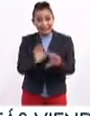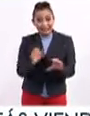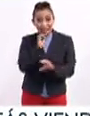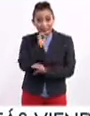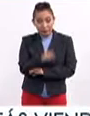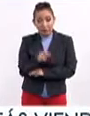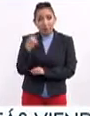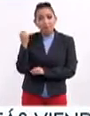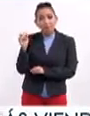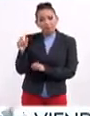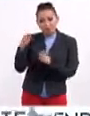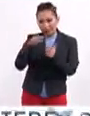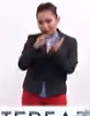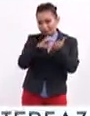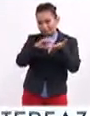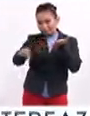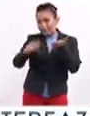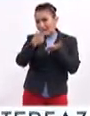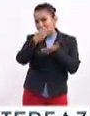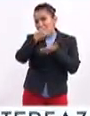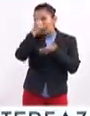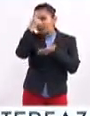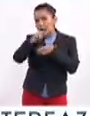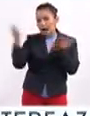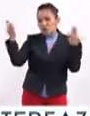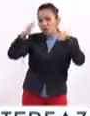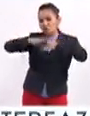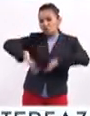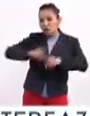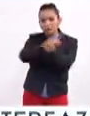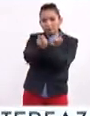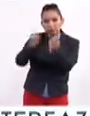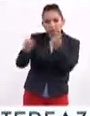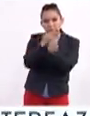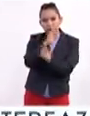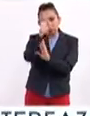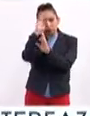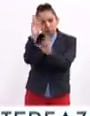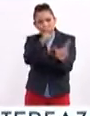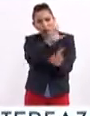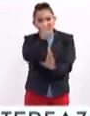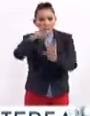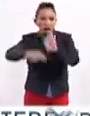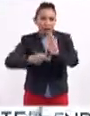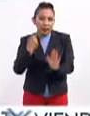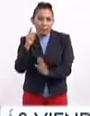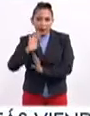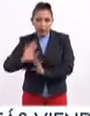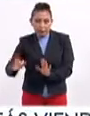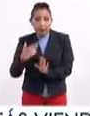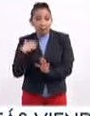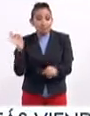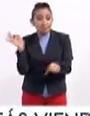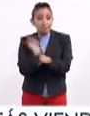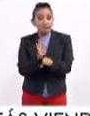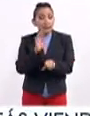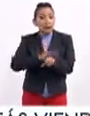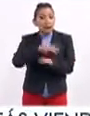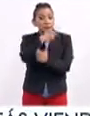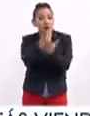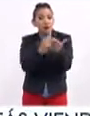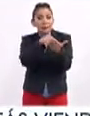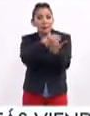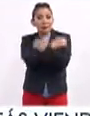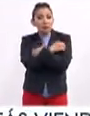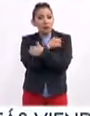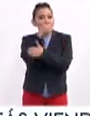información. Dentro del apartado Garantías para la reconciliación, la convivencia, la tolerancia y la no repetición, se incluye el fortalecimiento de programas